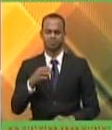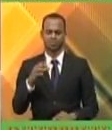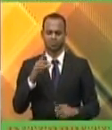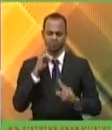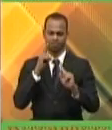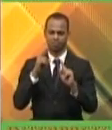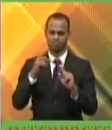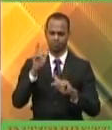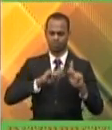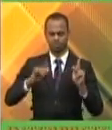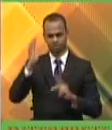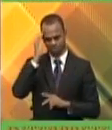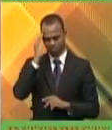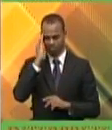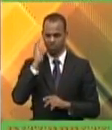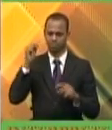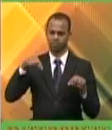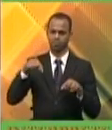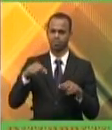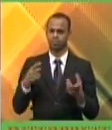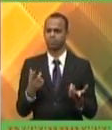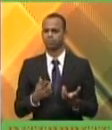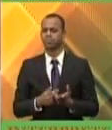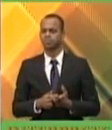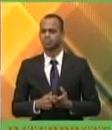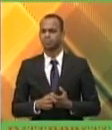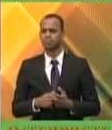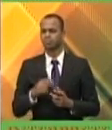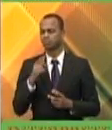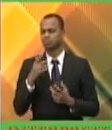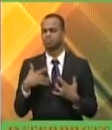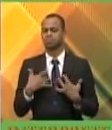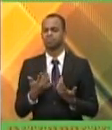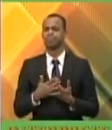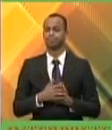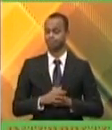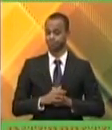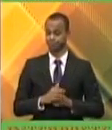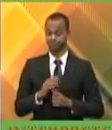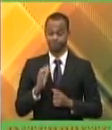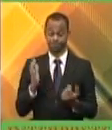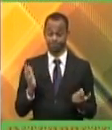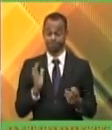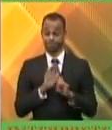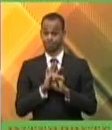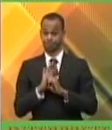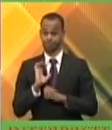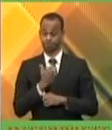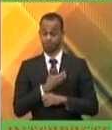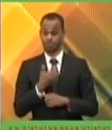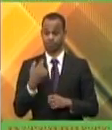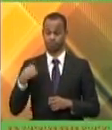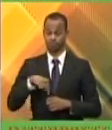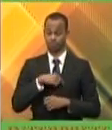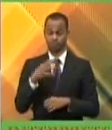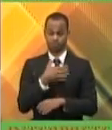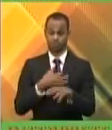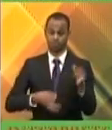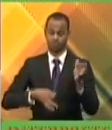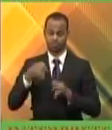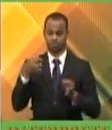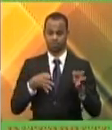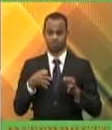gente conozca que en nuestro caso en nuestro caso como somos poder judicial